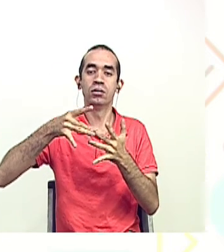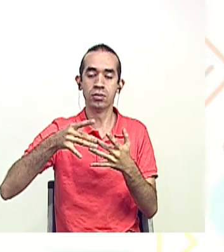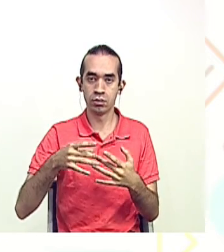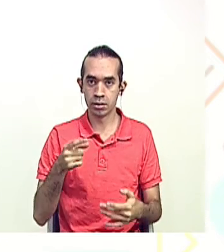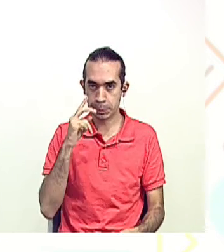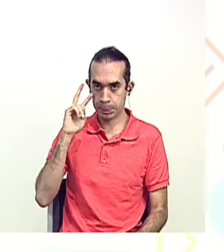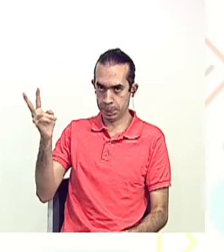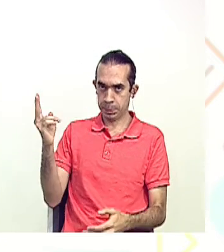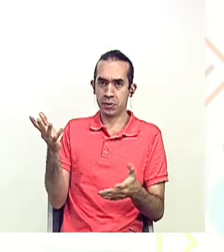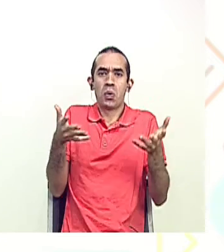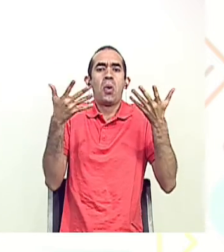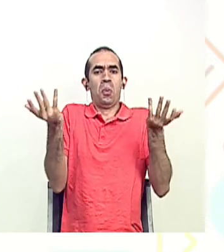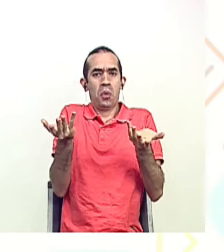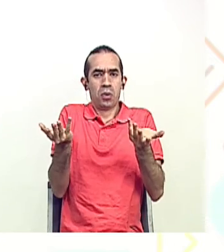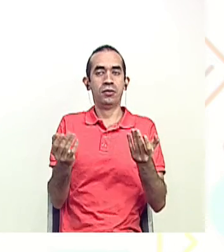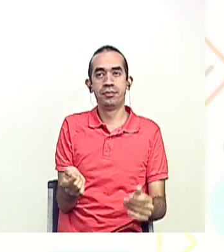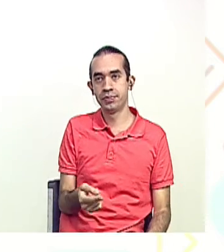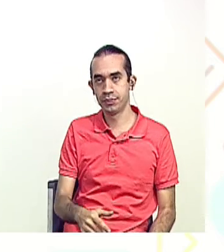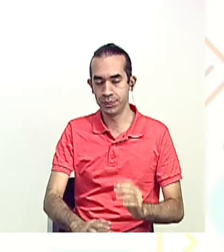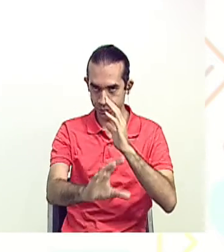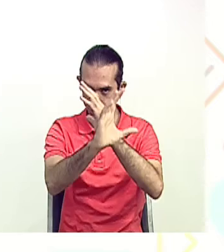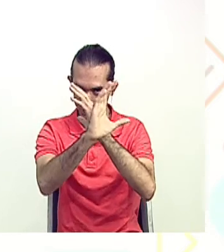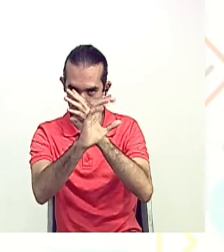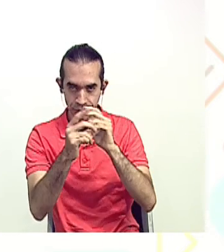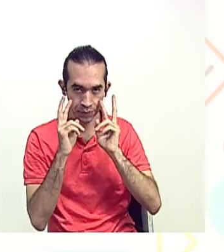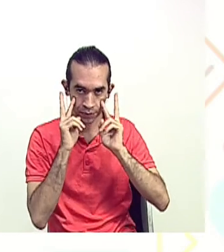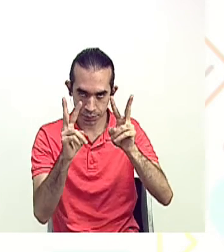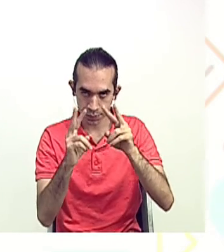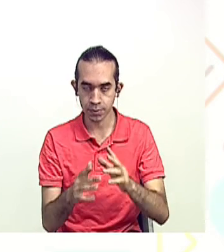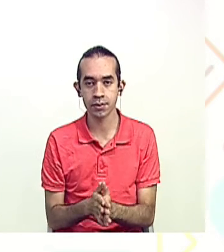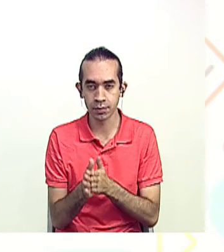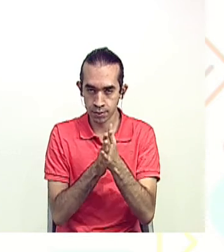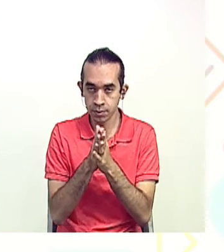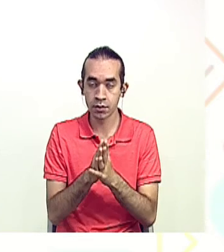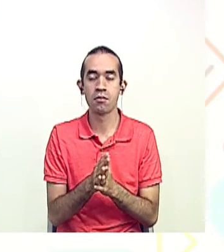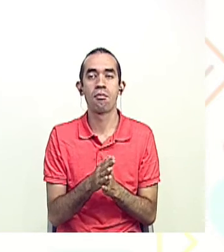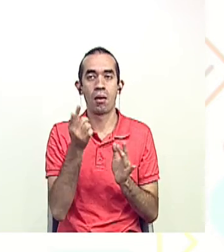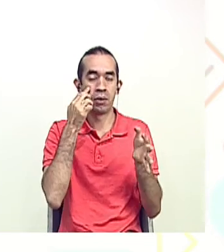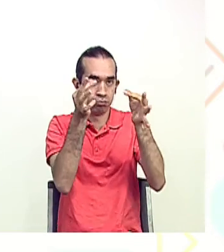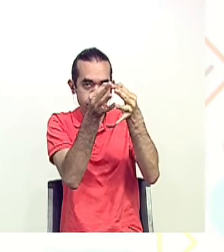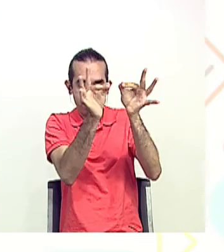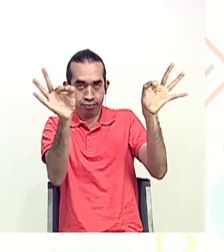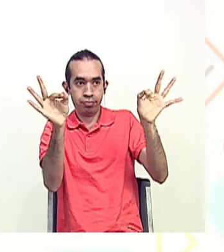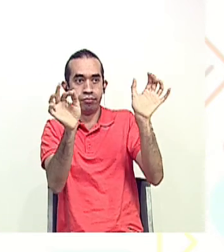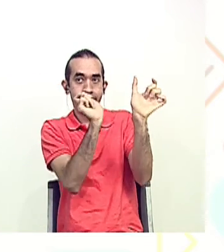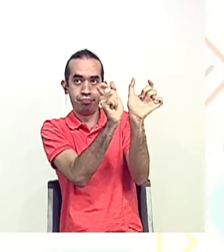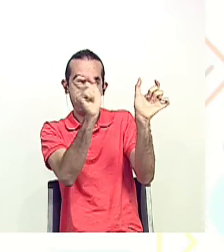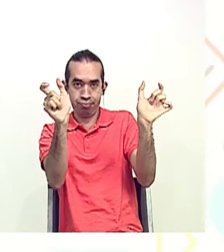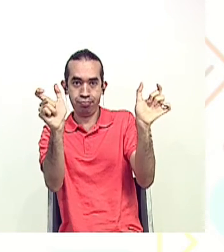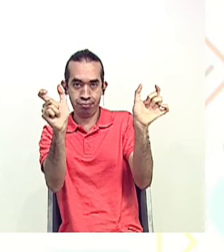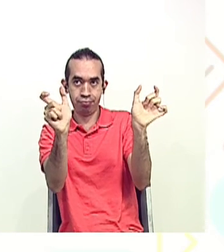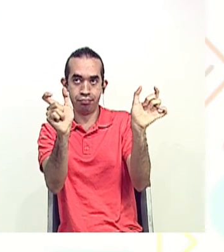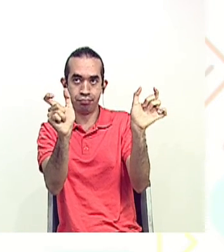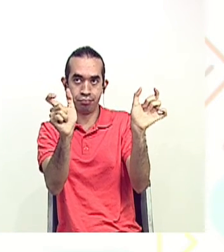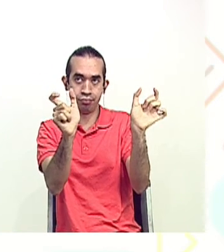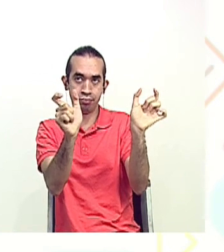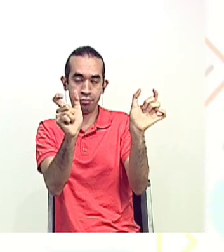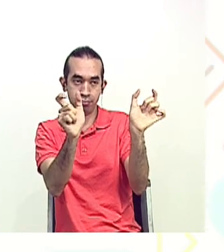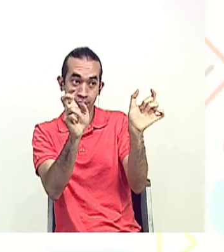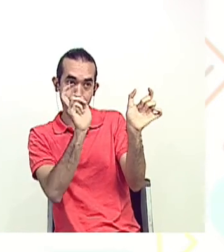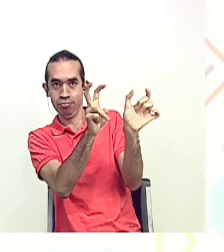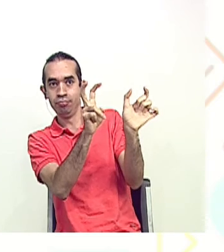Si observamos detenidamente en la expresión que se encuentra en nuestra